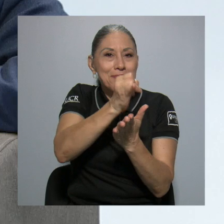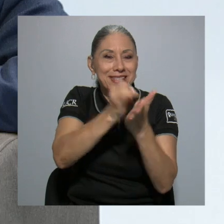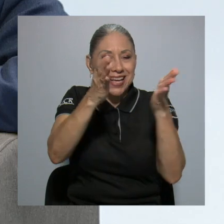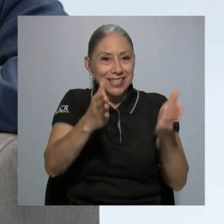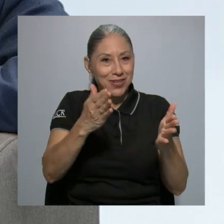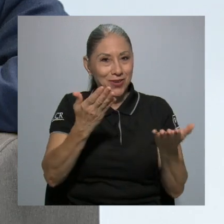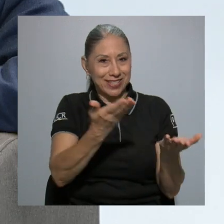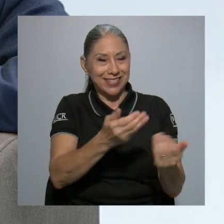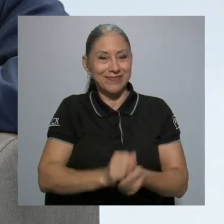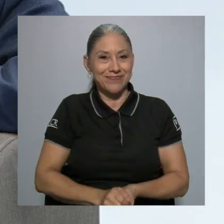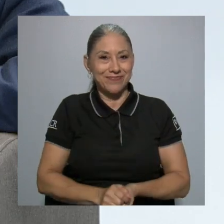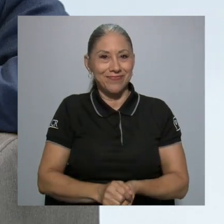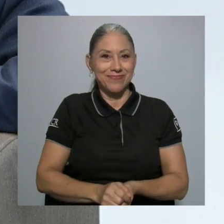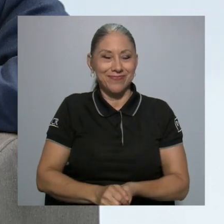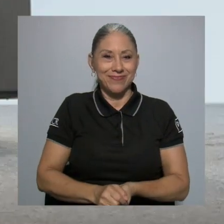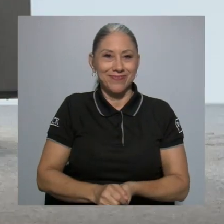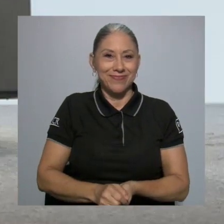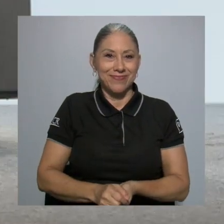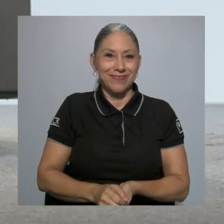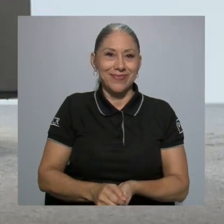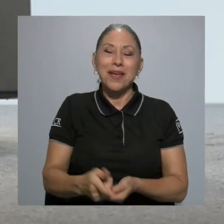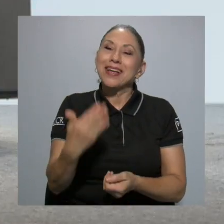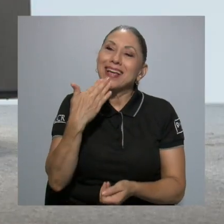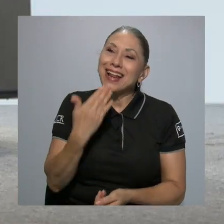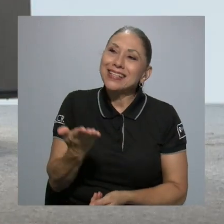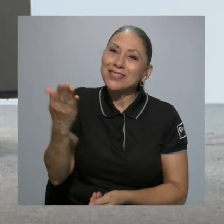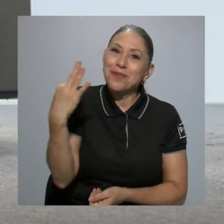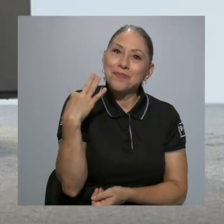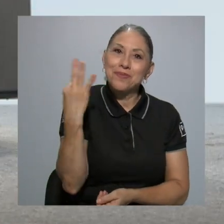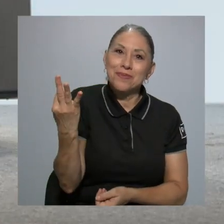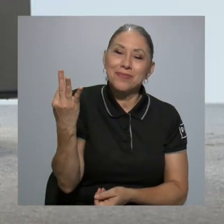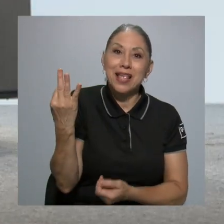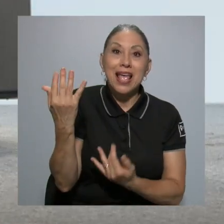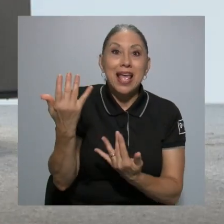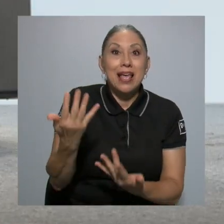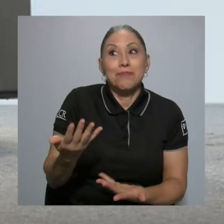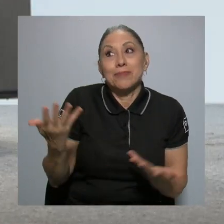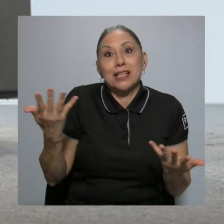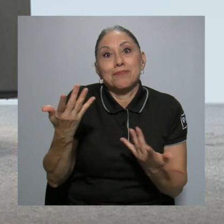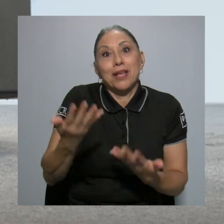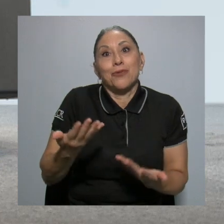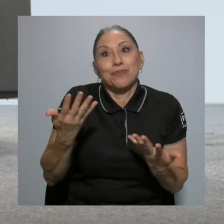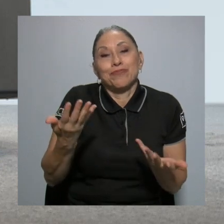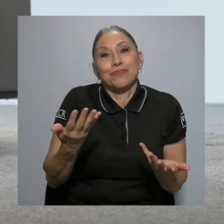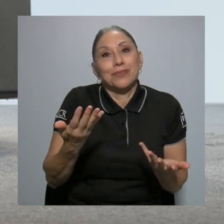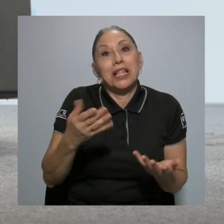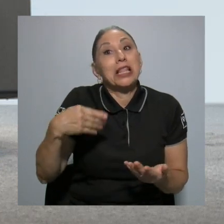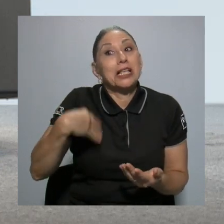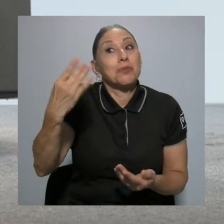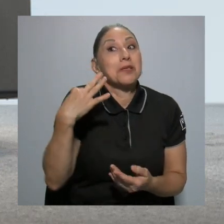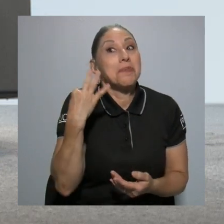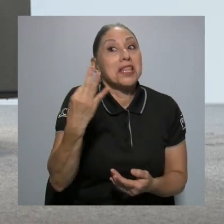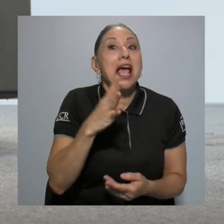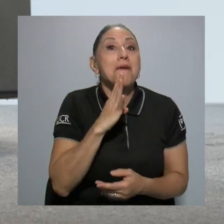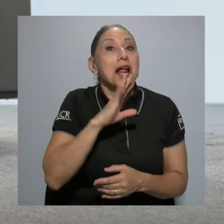investigaciones. Gracias a ti por la invitación. Y espero que me vuelvas a invitar porque hay que hablar de otros temas, no de este animal.